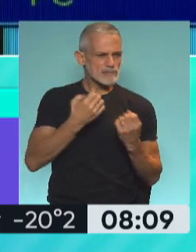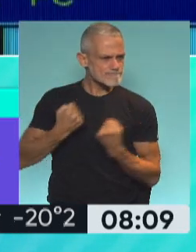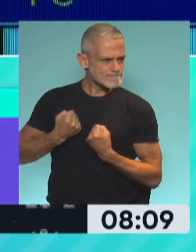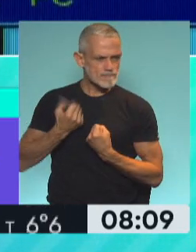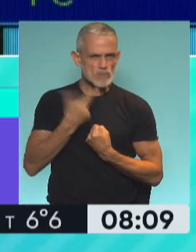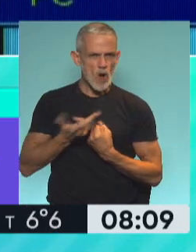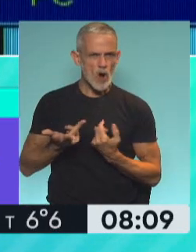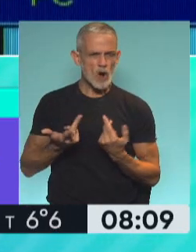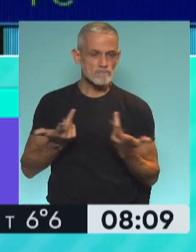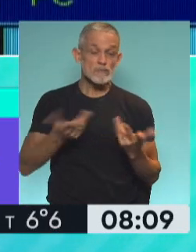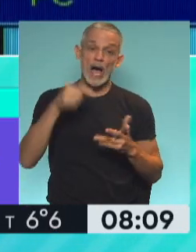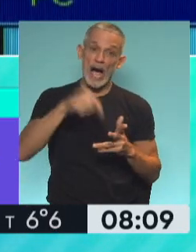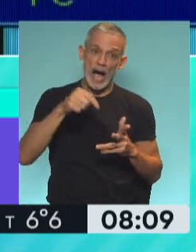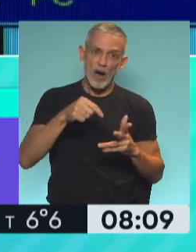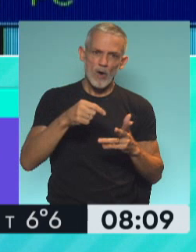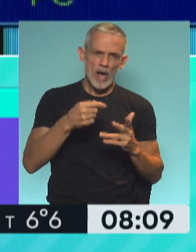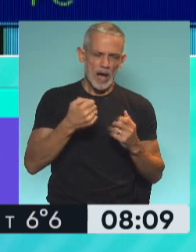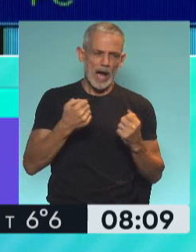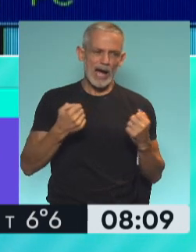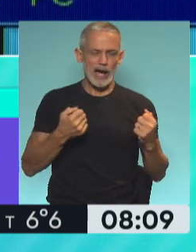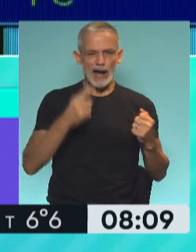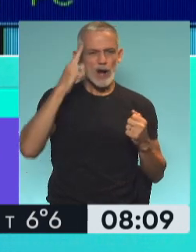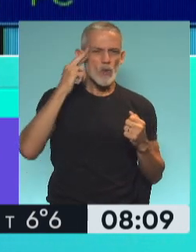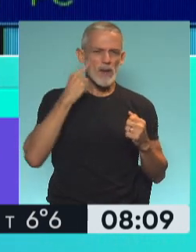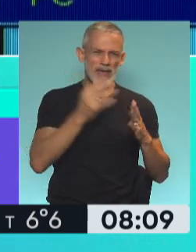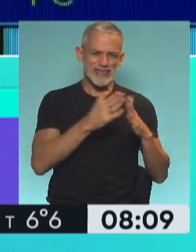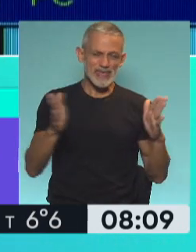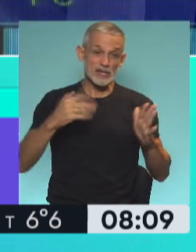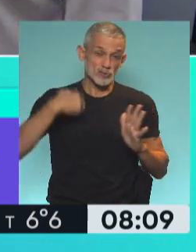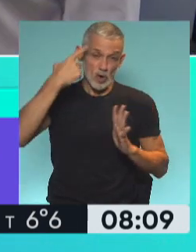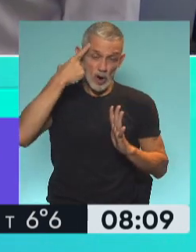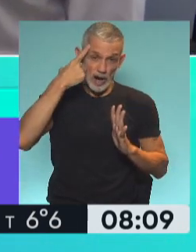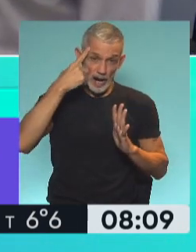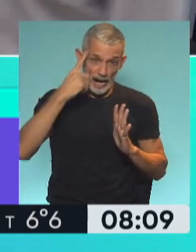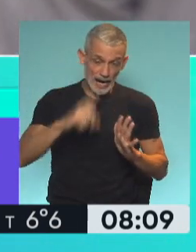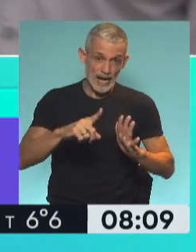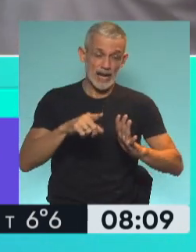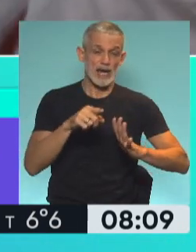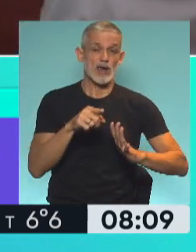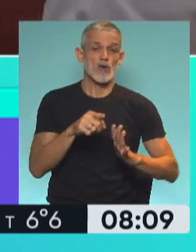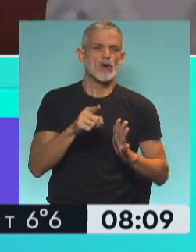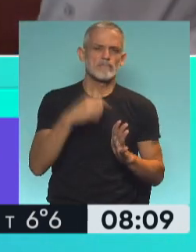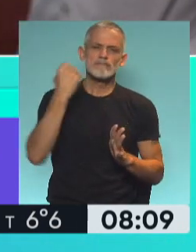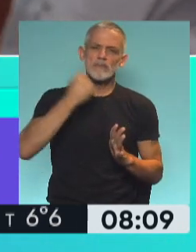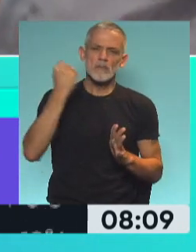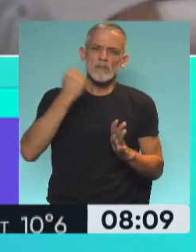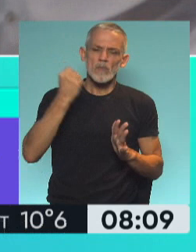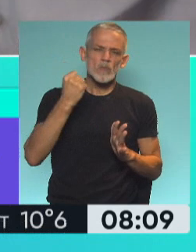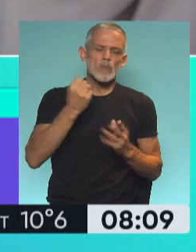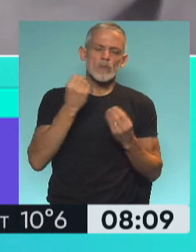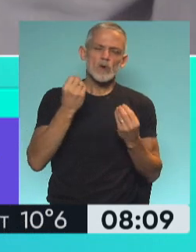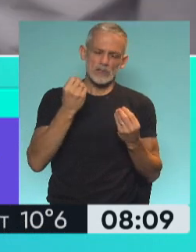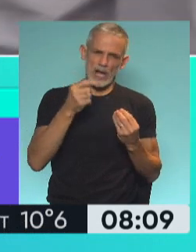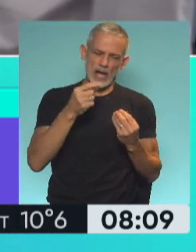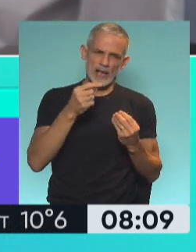resistida. Entonces, ahora empezamos con estos 9 días. A mí me parece que son fundamentales